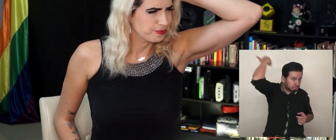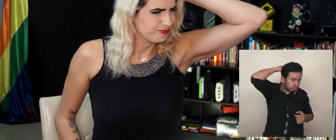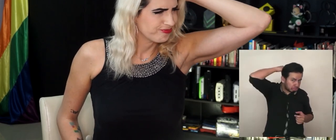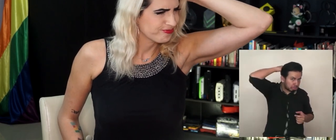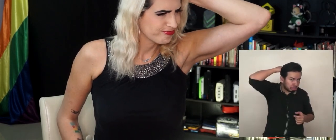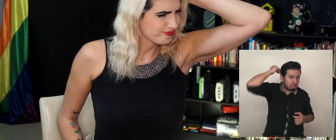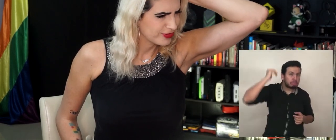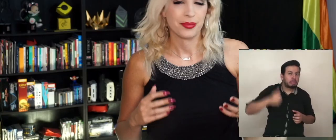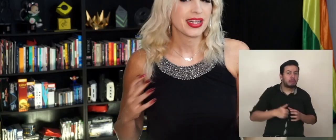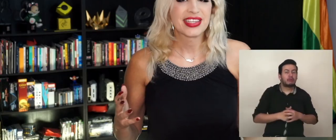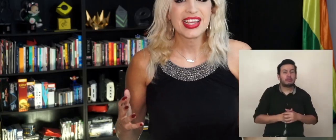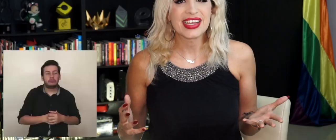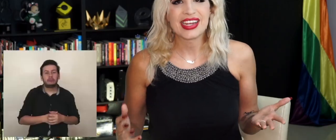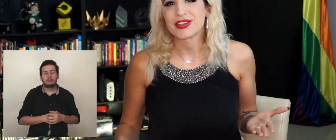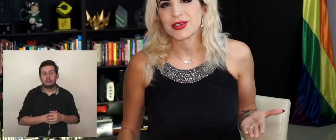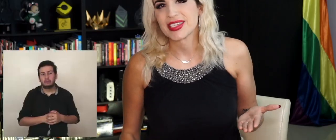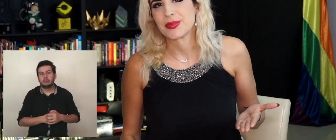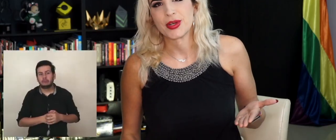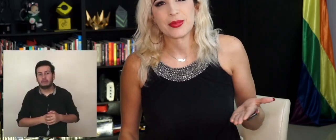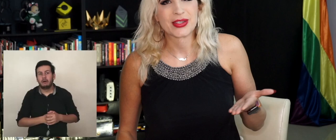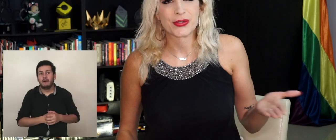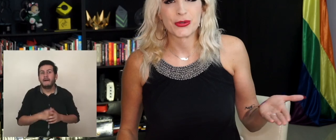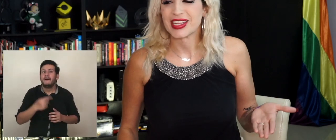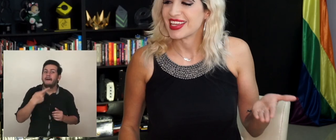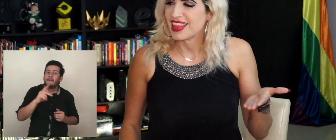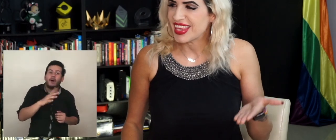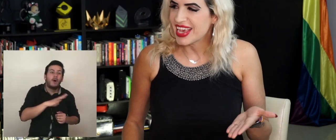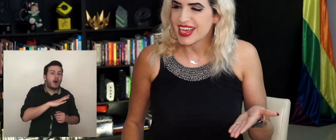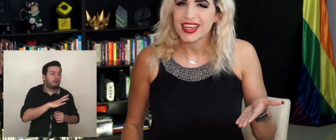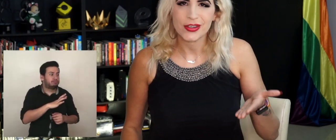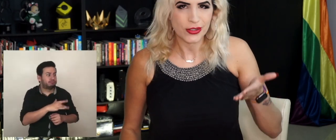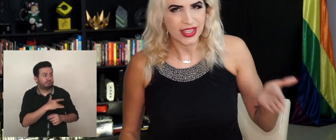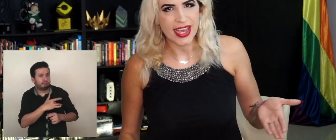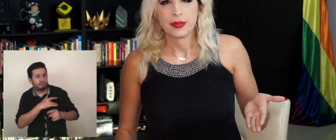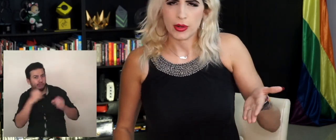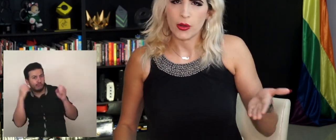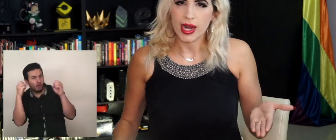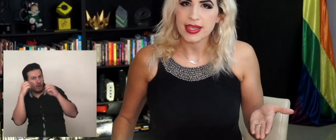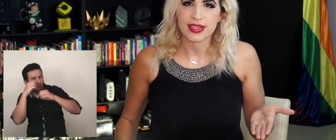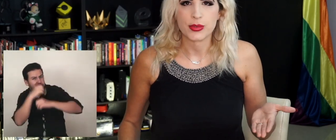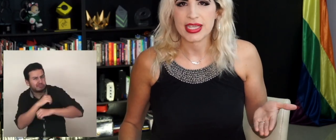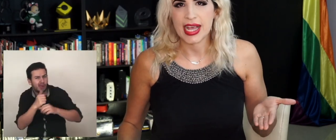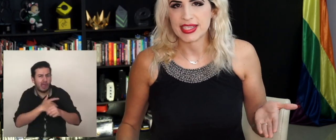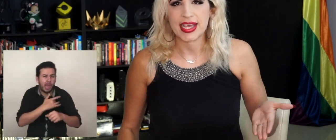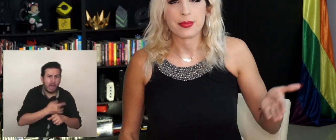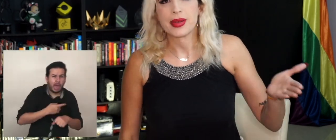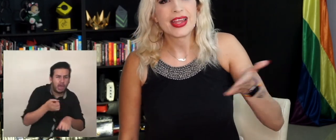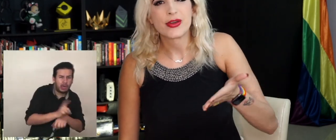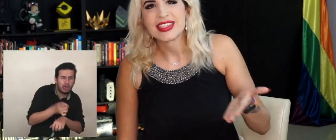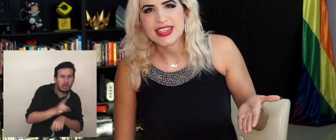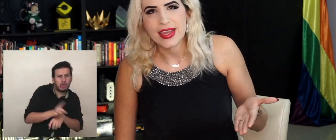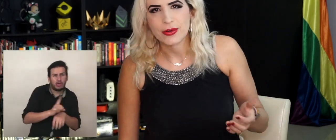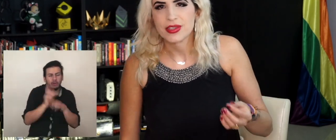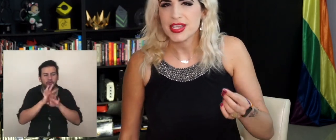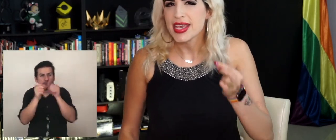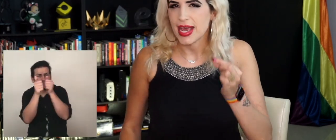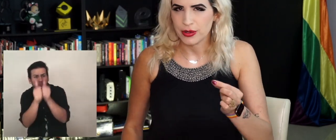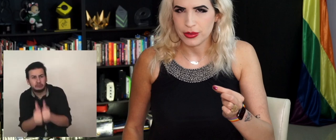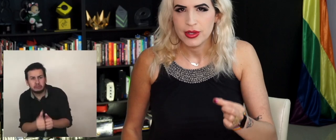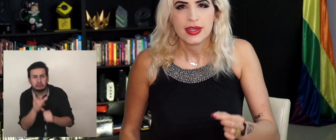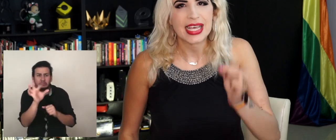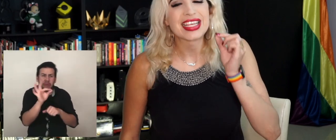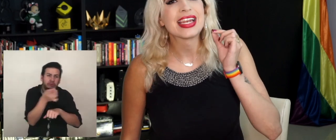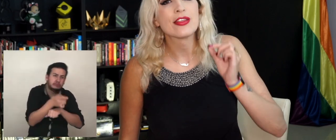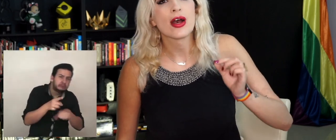descalabro. Parecería que las cosas se ponen más oscuras día con día, pero ahora que estamos en casa, en pleno encierro, si hay